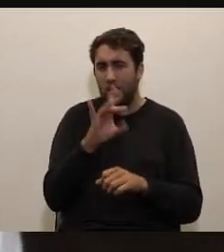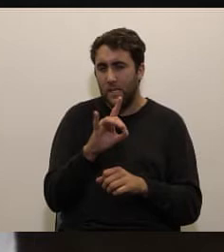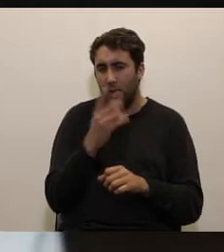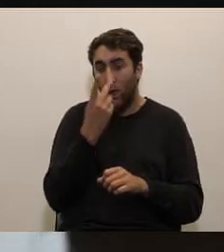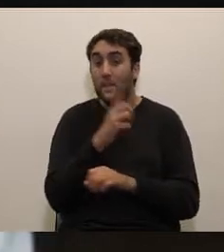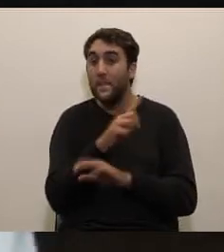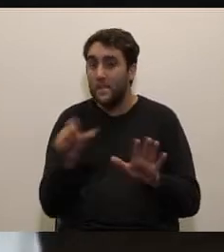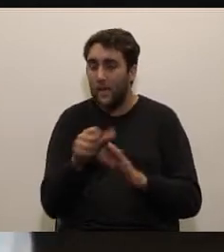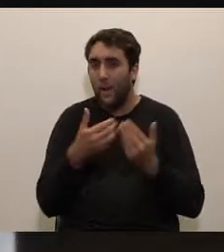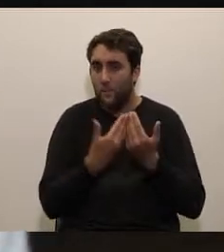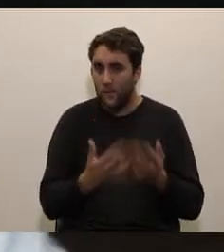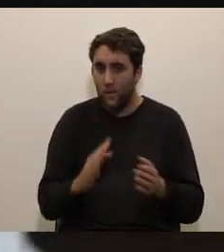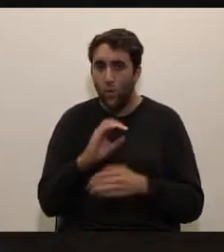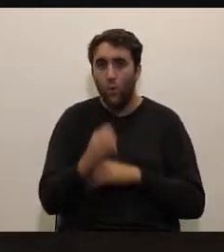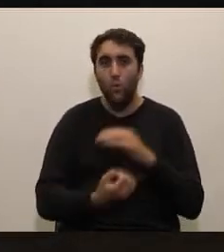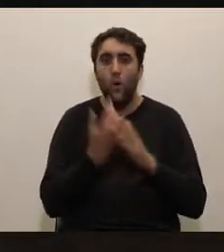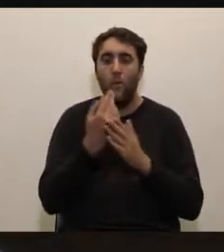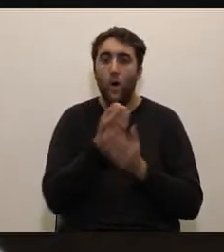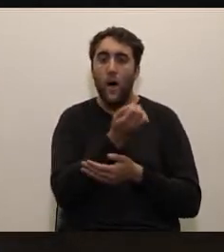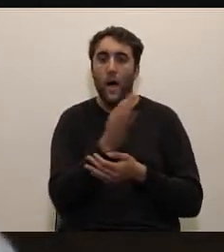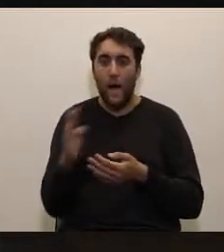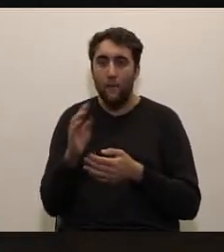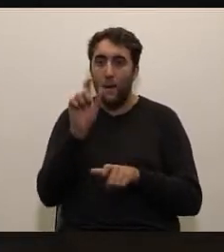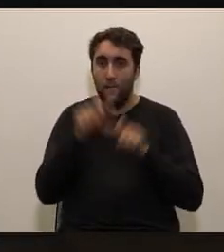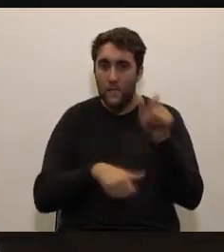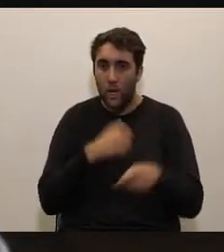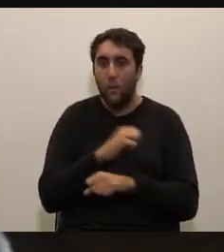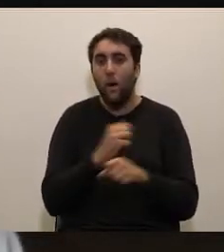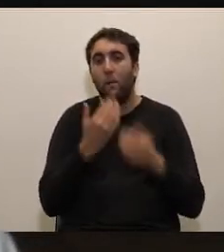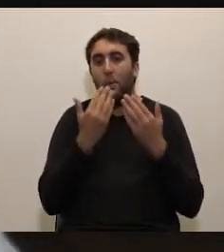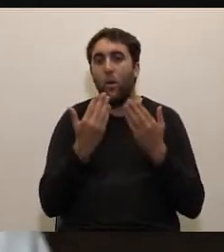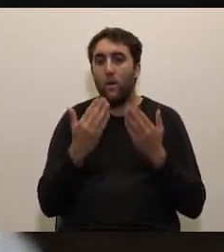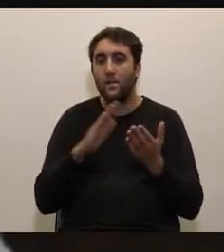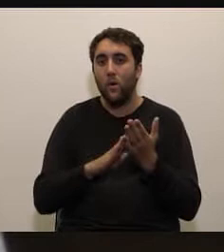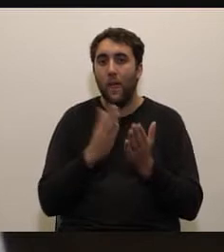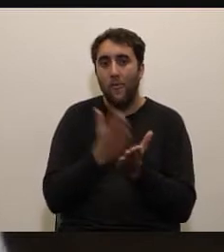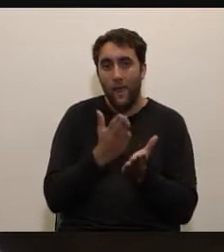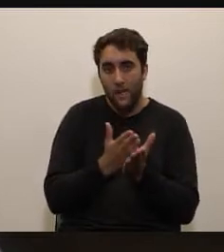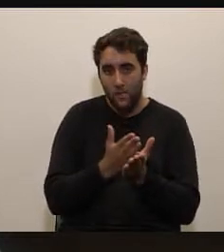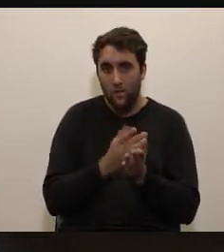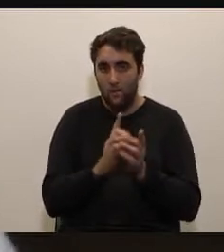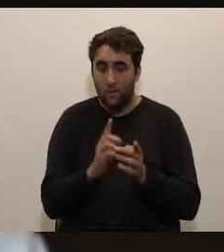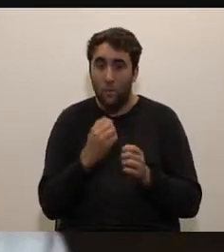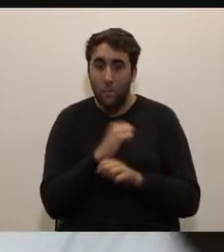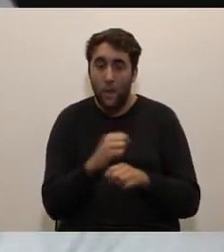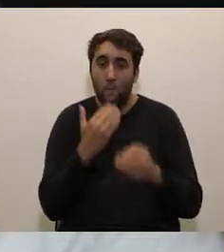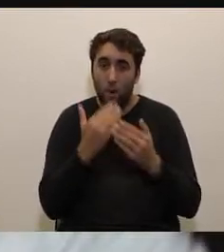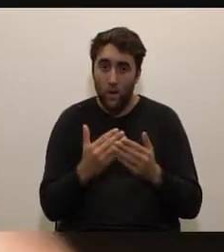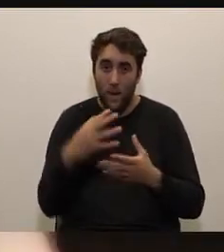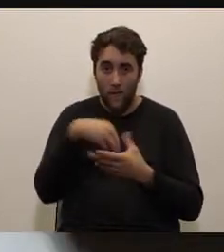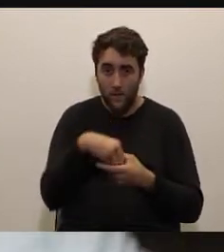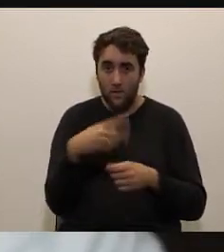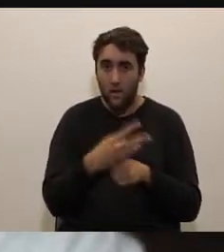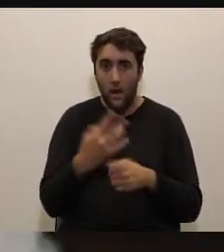la plataforma que permite a las personas hacer preguntas sobre derechos, además de consultar sobre derechos de estudiantes en secundaria. Ese